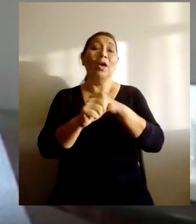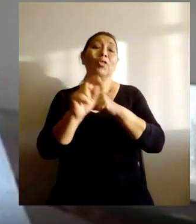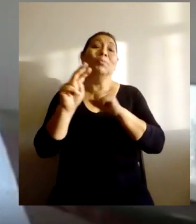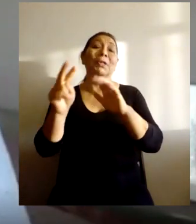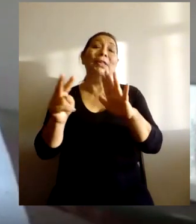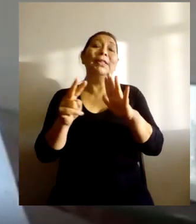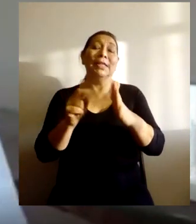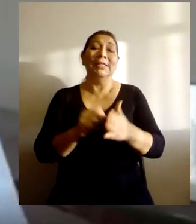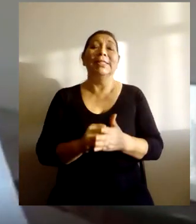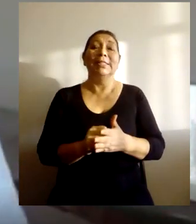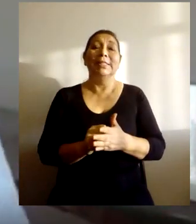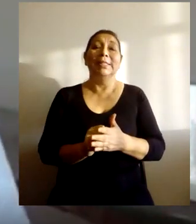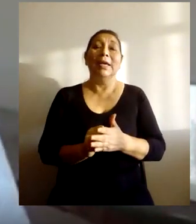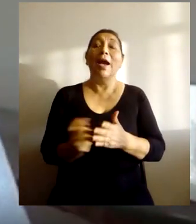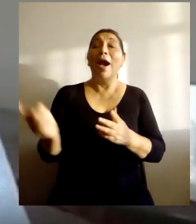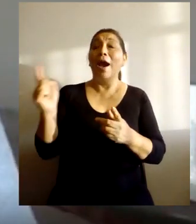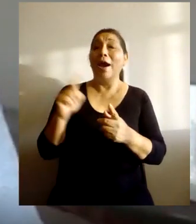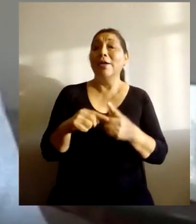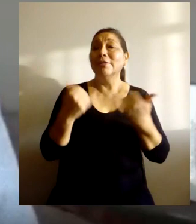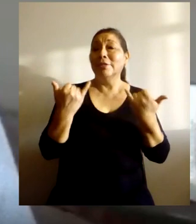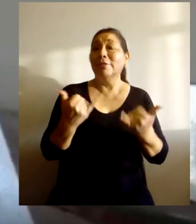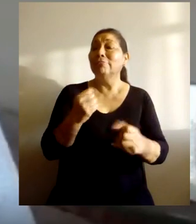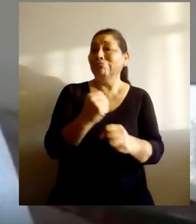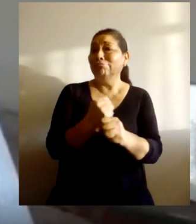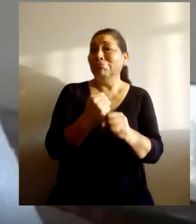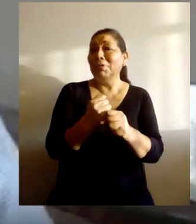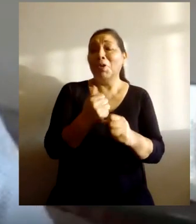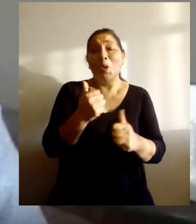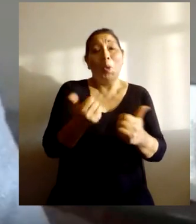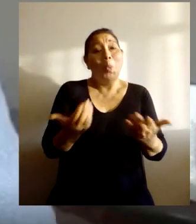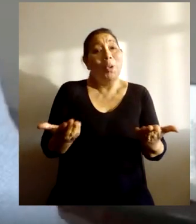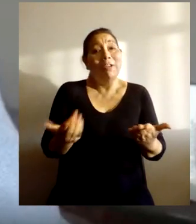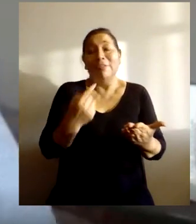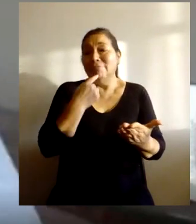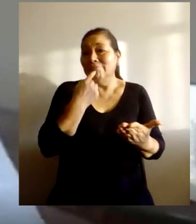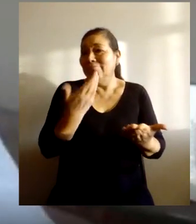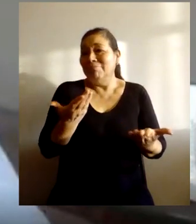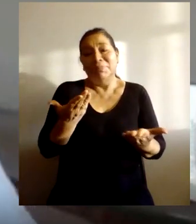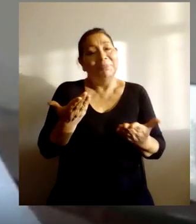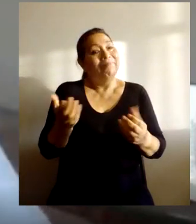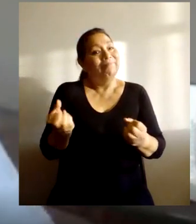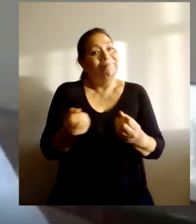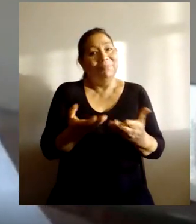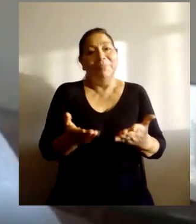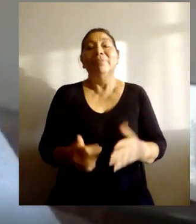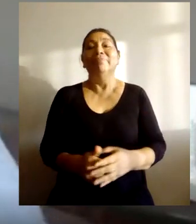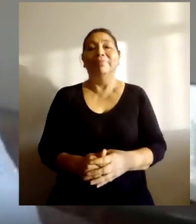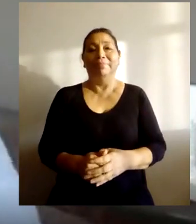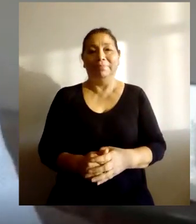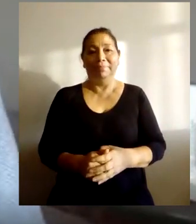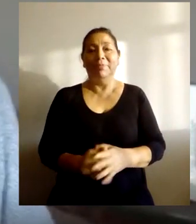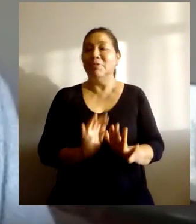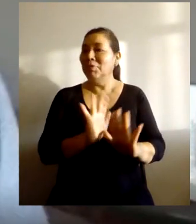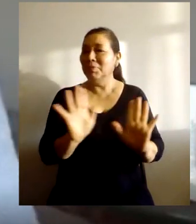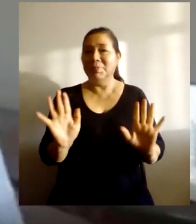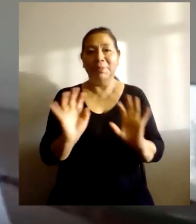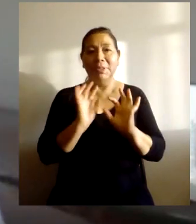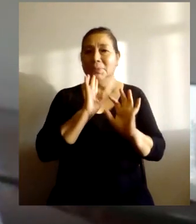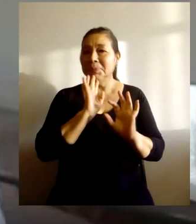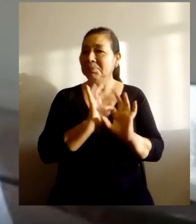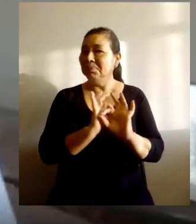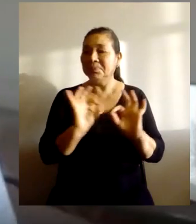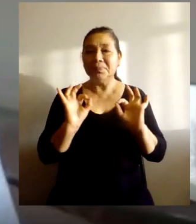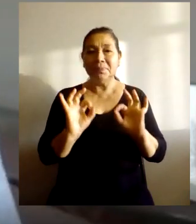es del año 2017 y hasta la fecha continúa laborando, con lo cual, como les dije, sería bastante complicado. Eso es todo,